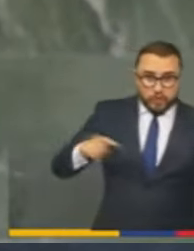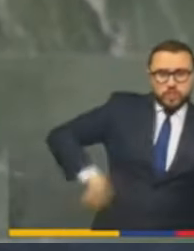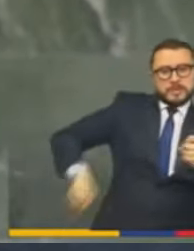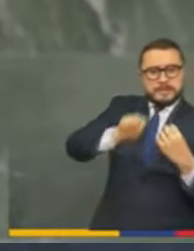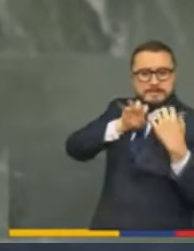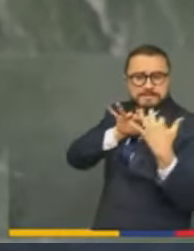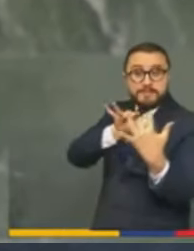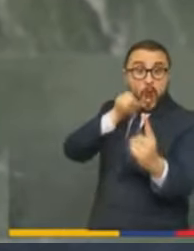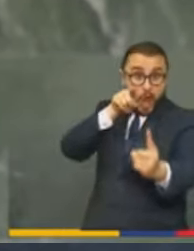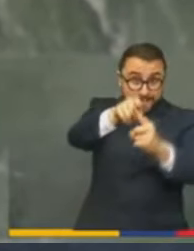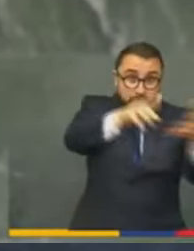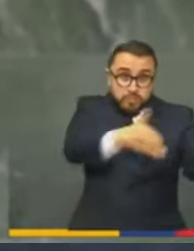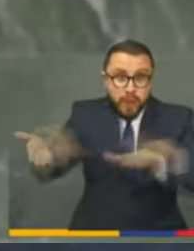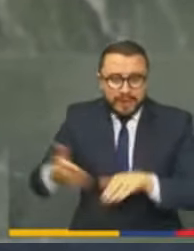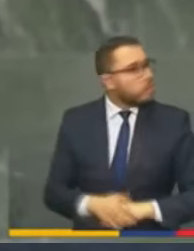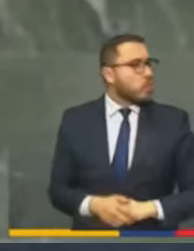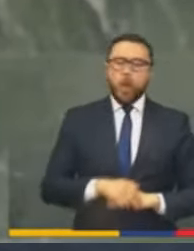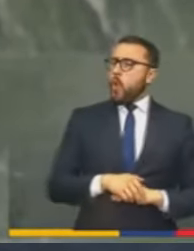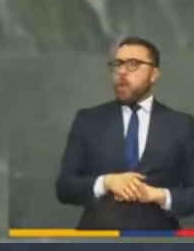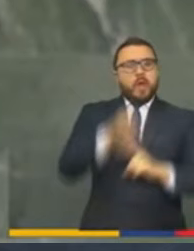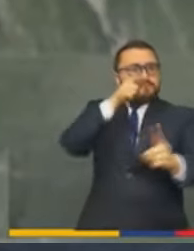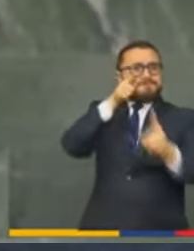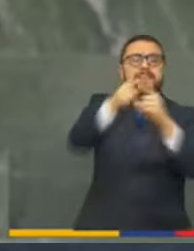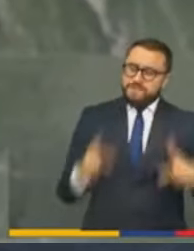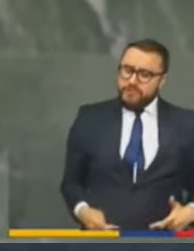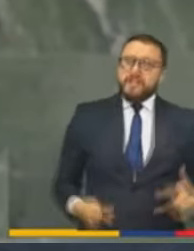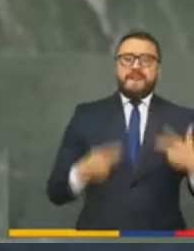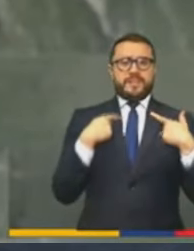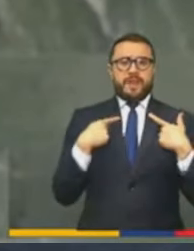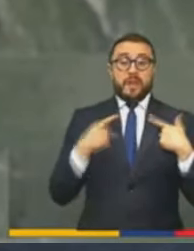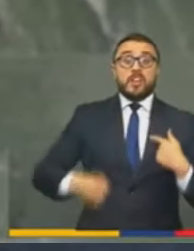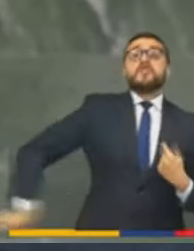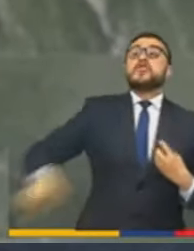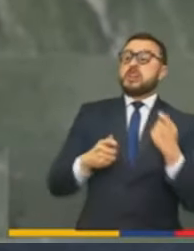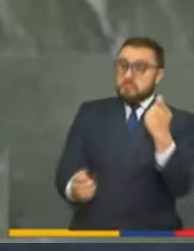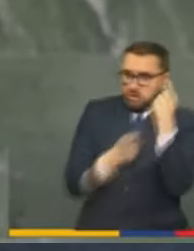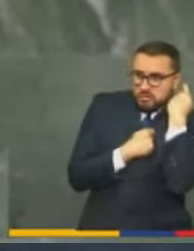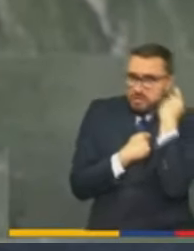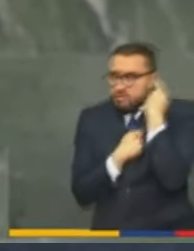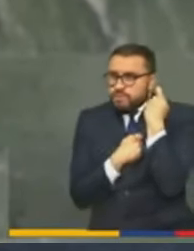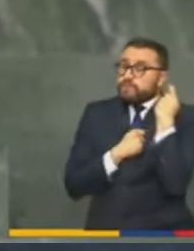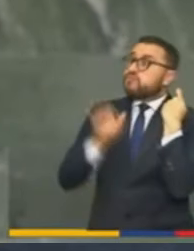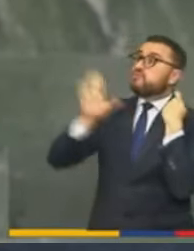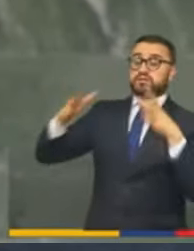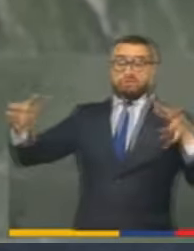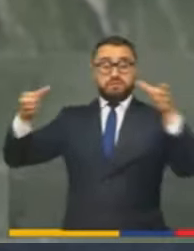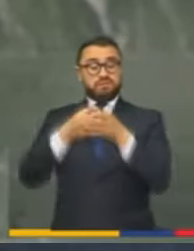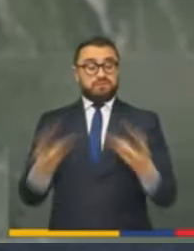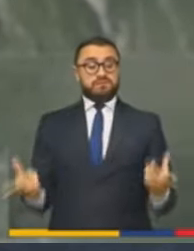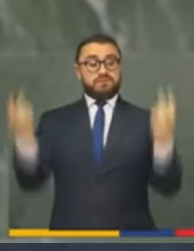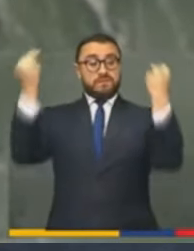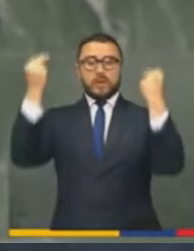de la vida. El ejército de la vida no tendrá las armas de la oligarquía global,